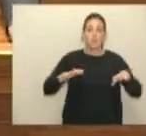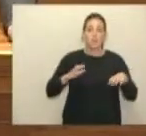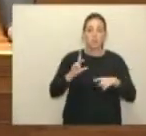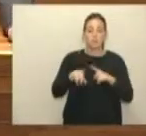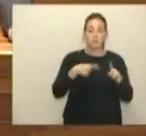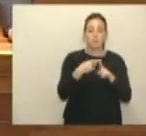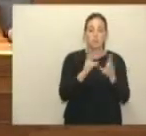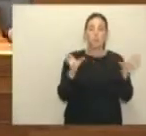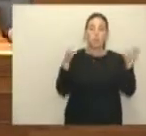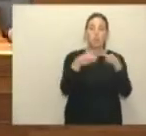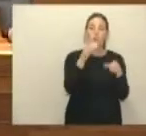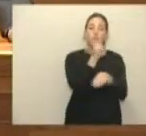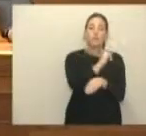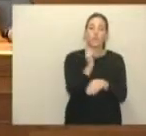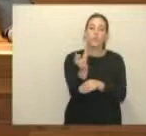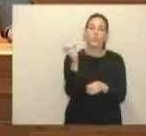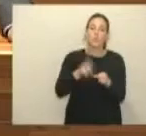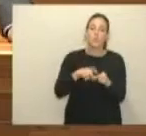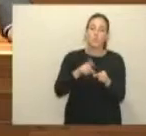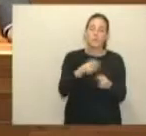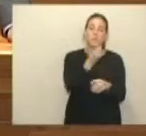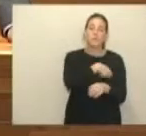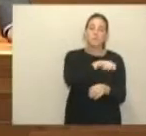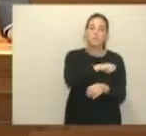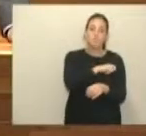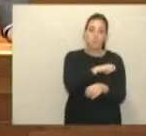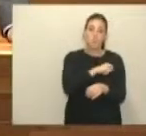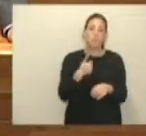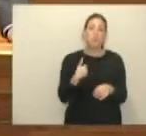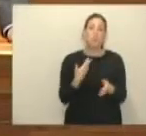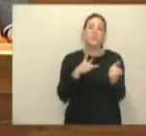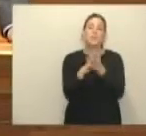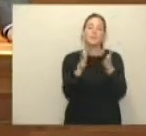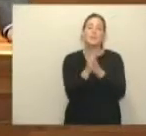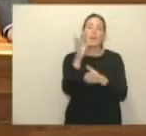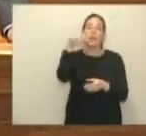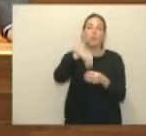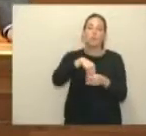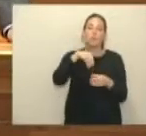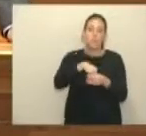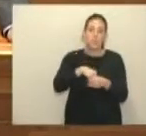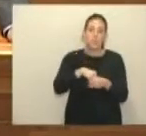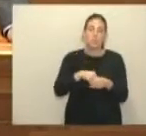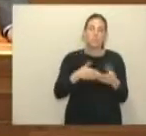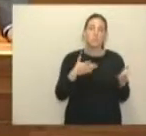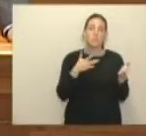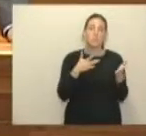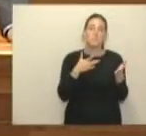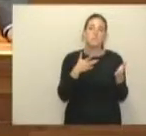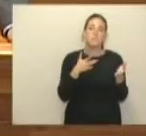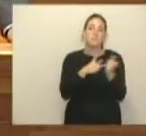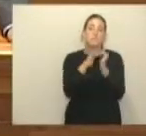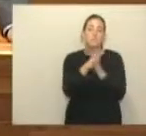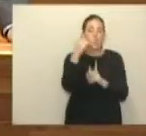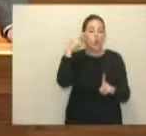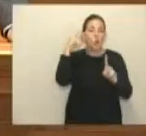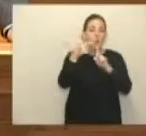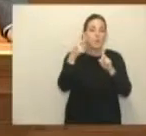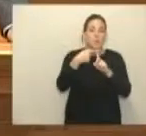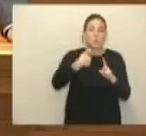las instituciones en las que participa en este país. Voy a llenarla de contenido y de sentido con lo que yo entiendo que quiere